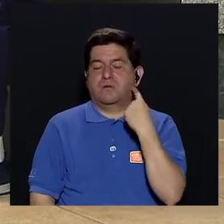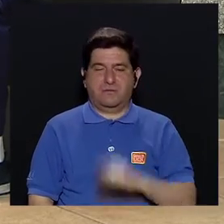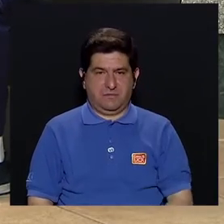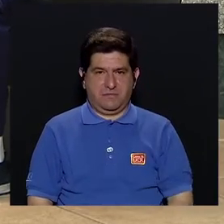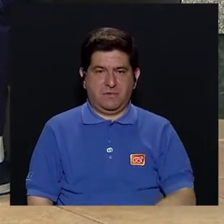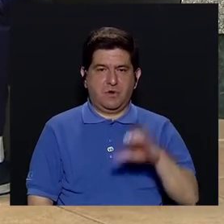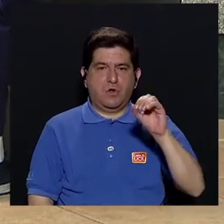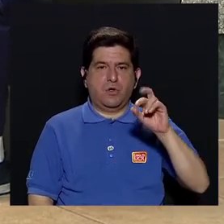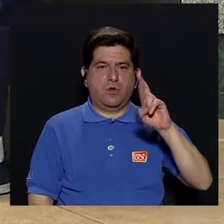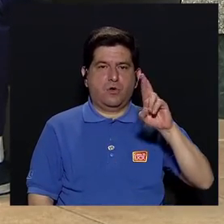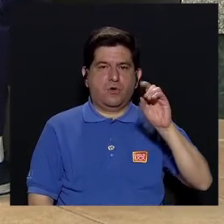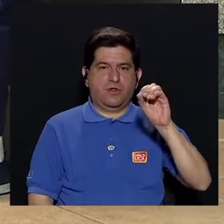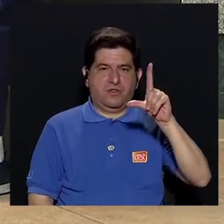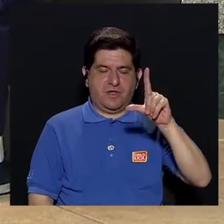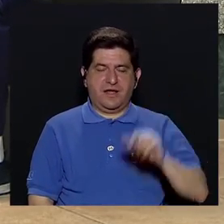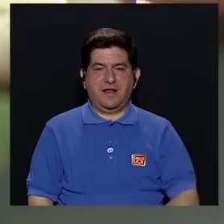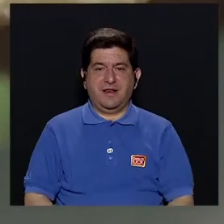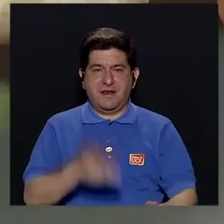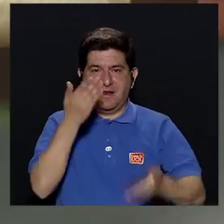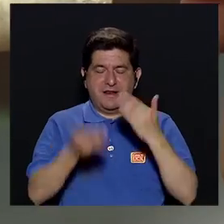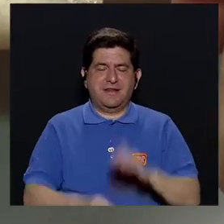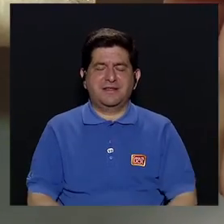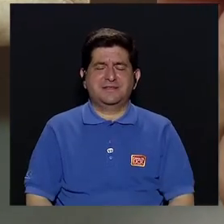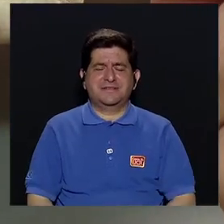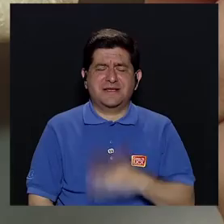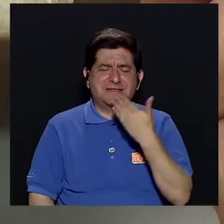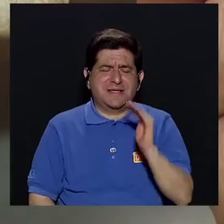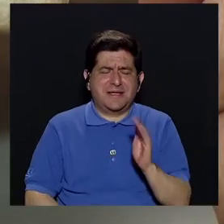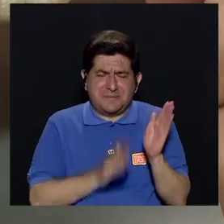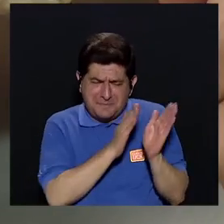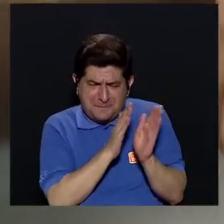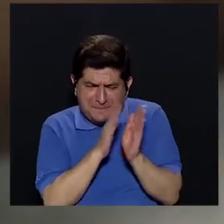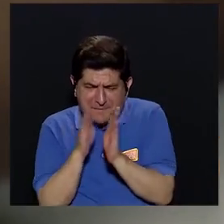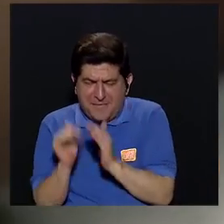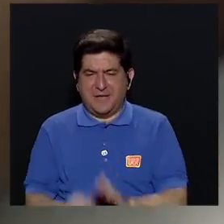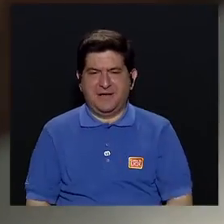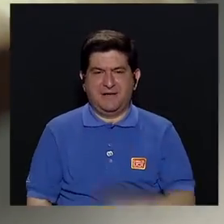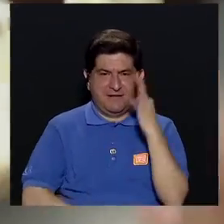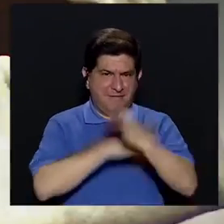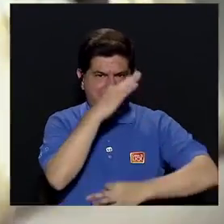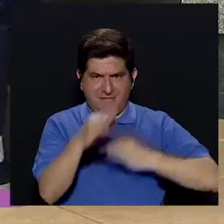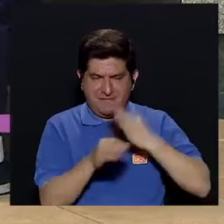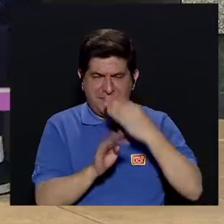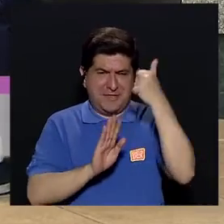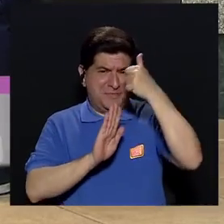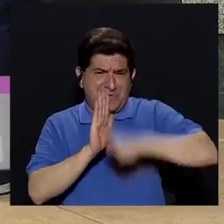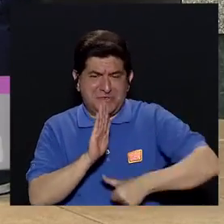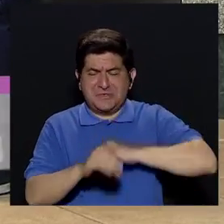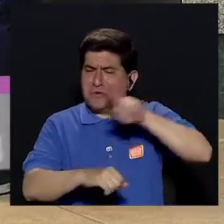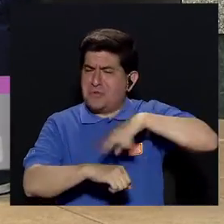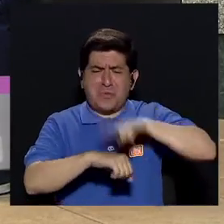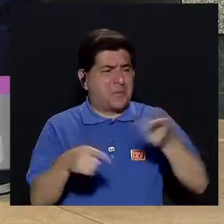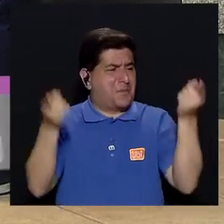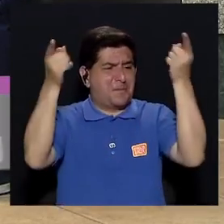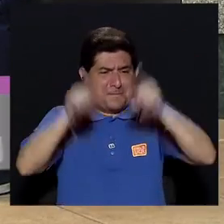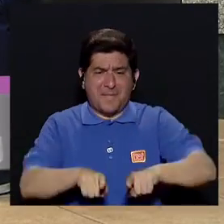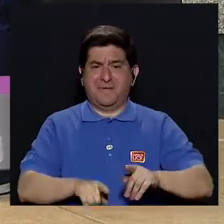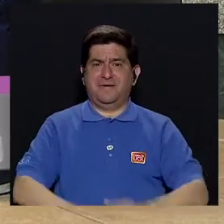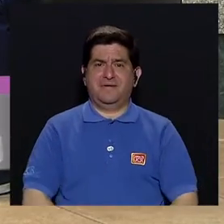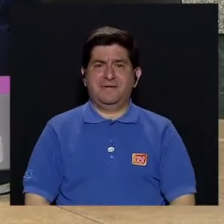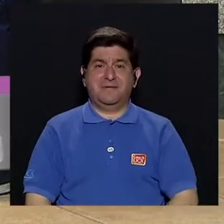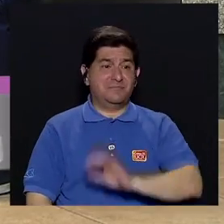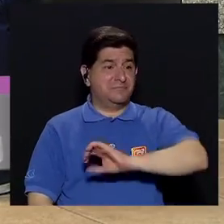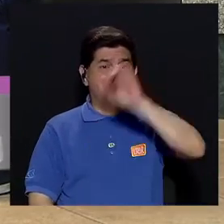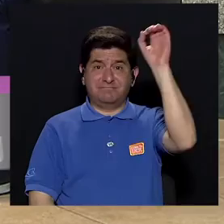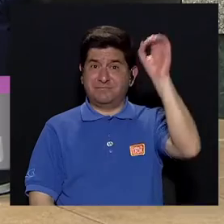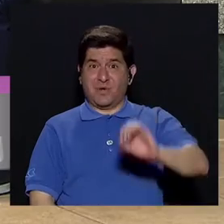molares, ¿verdad?, que están acomodados aquí en la rama de la mandíbula. O sea, este tipo de cirugías es muy frecuente. O sea,